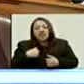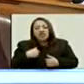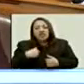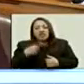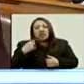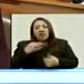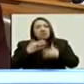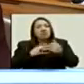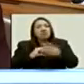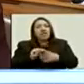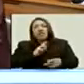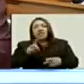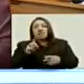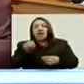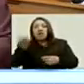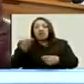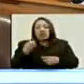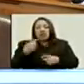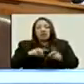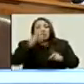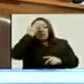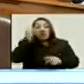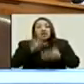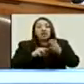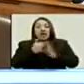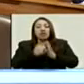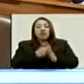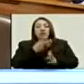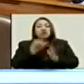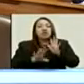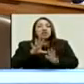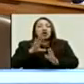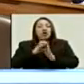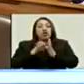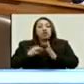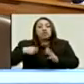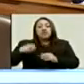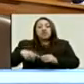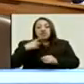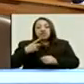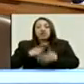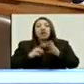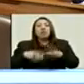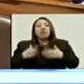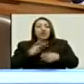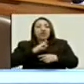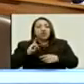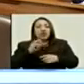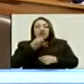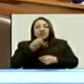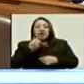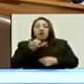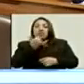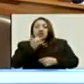para demandar alimentos. Pero no olvidemos que el artículo 415 del Código Civil señala que pueden demandar alimentos